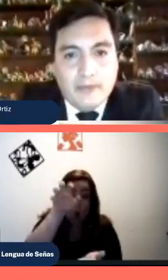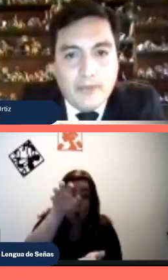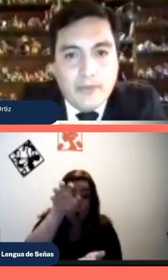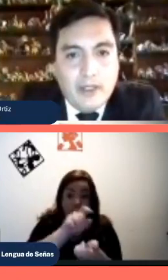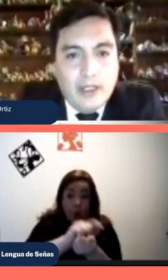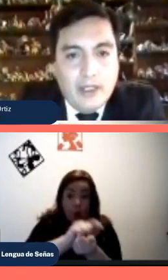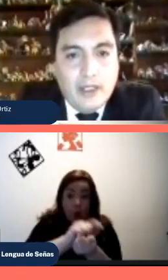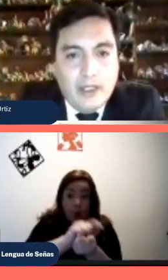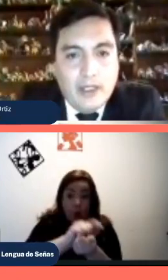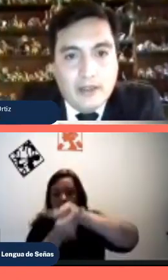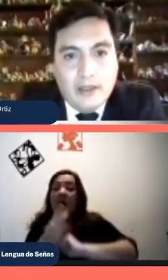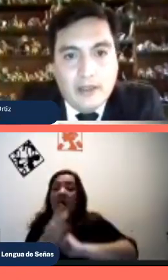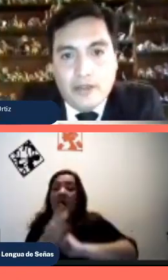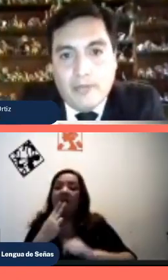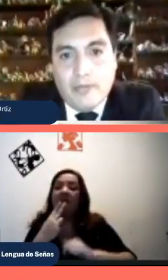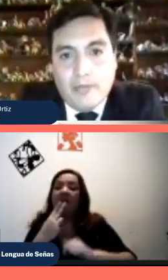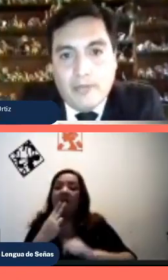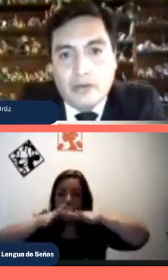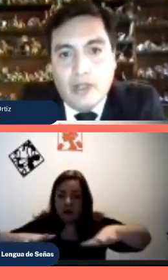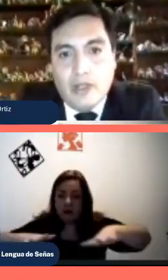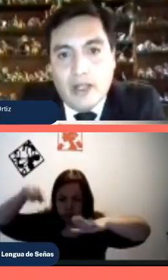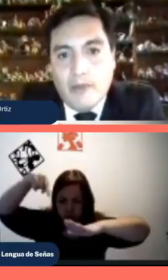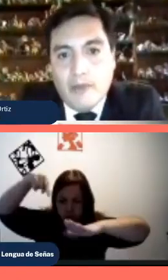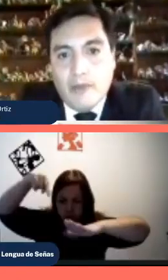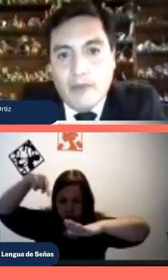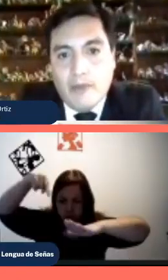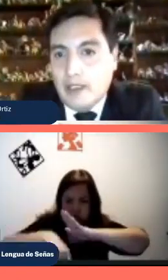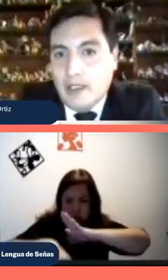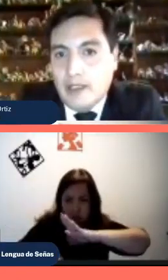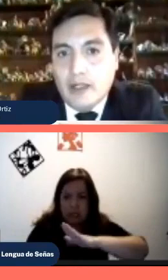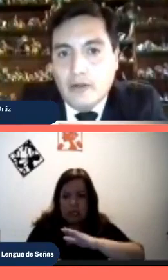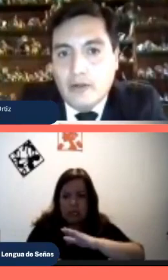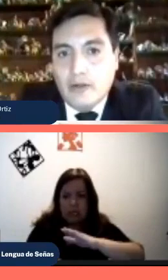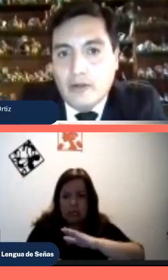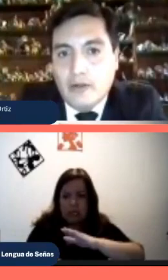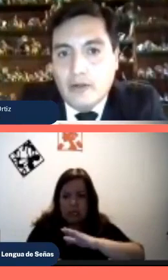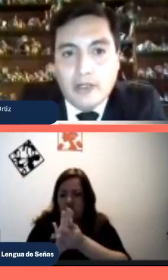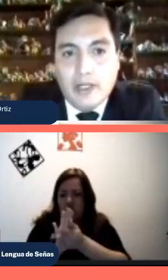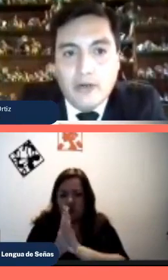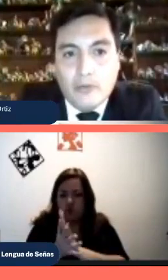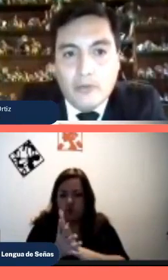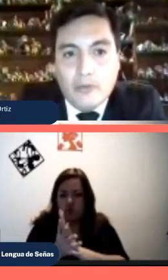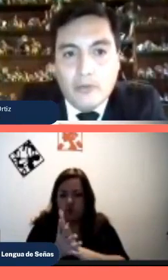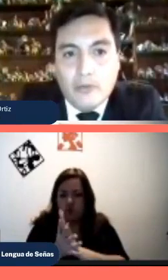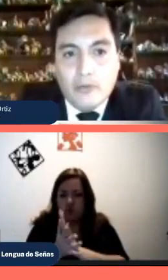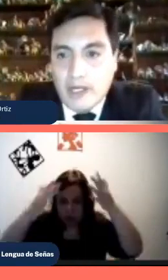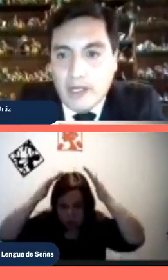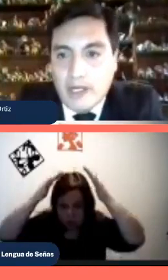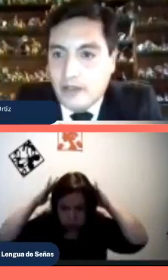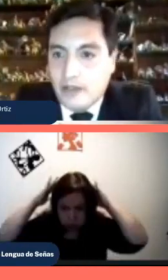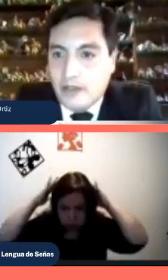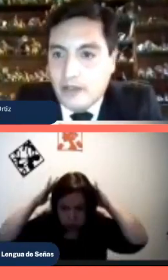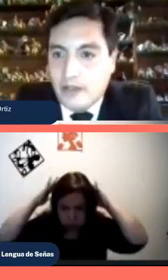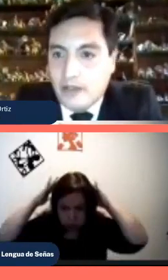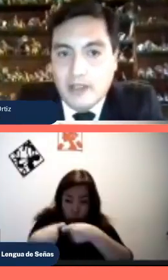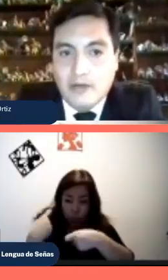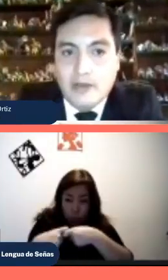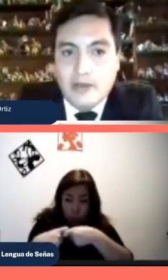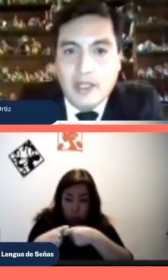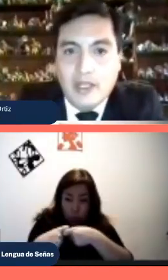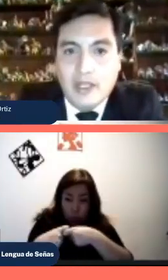marina. De hecho, perdió toda la armadura que tienen los cocodrilos en el lomo para hacerse